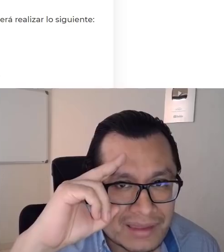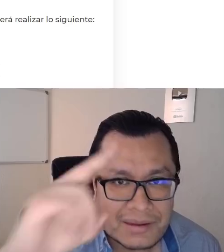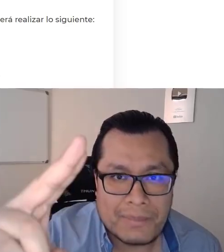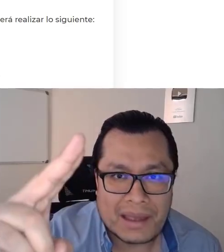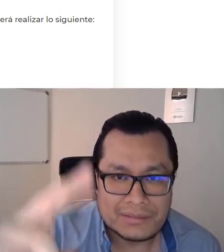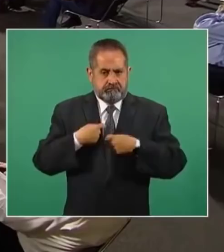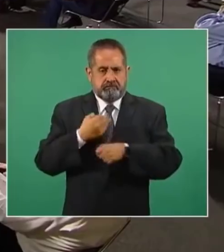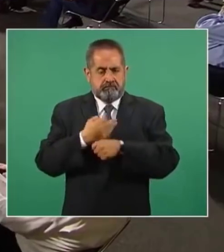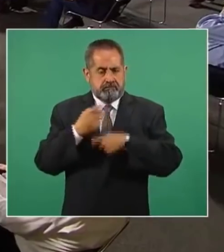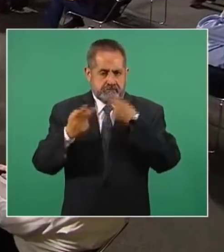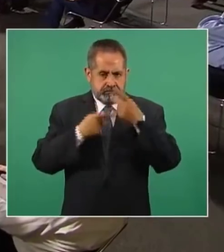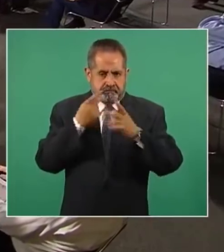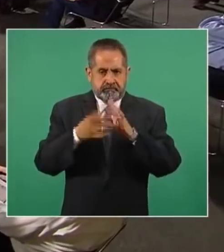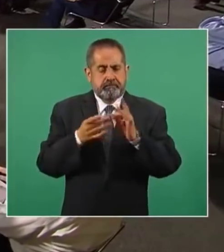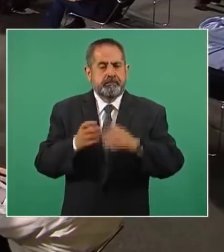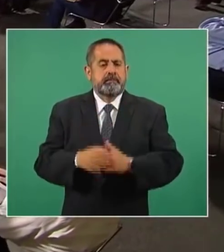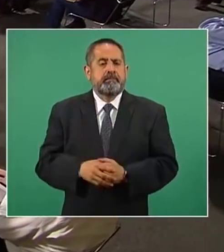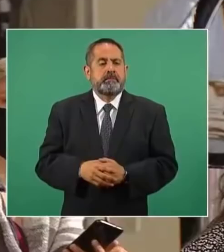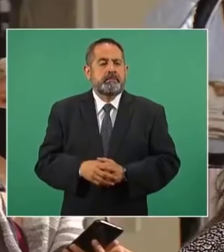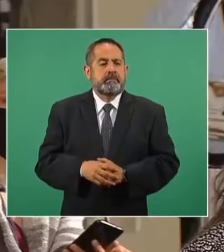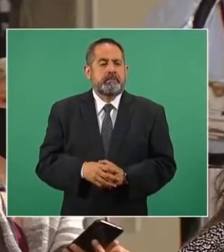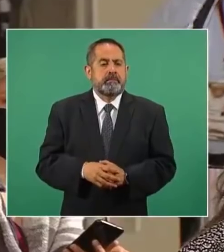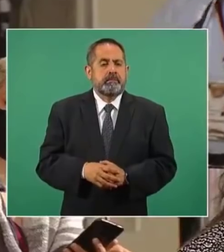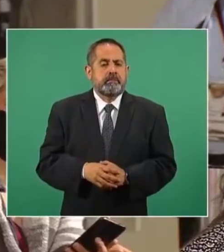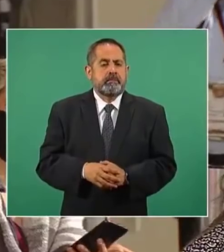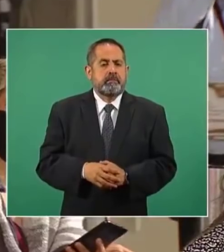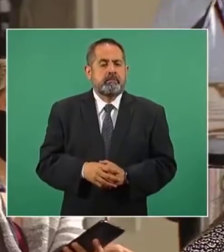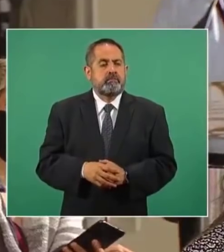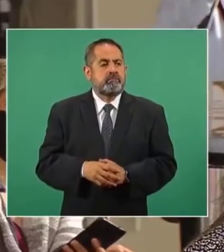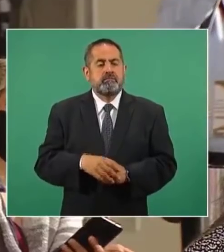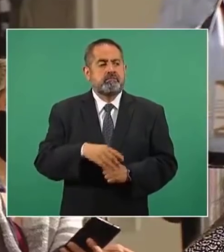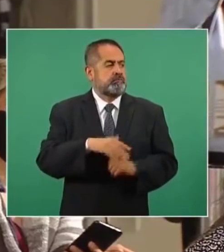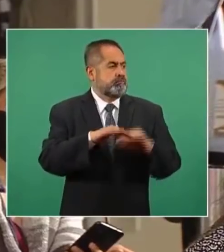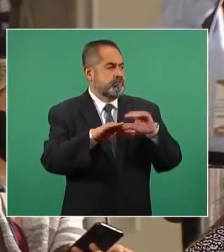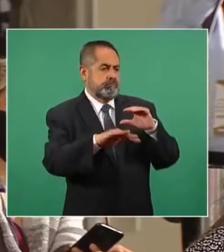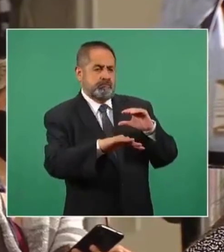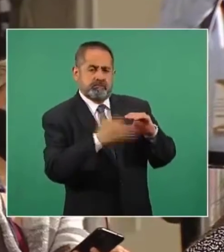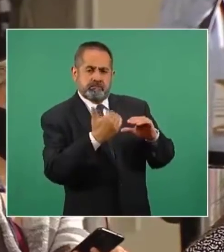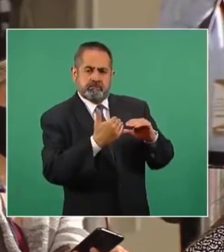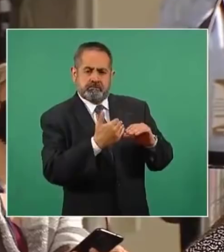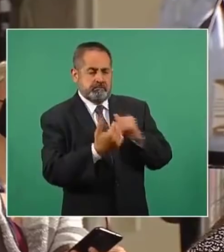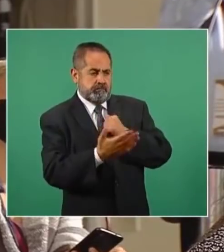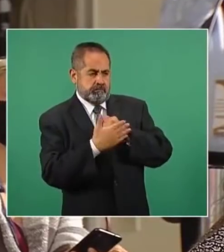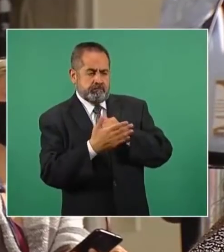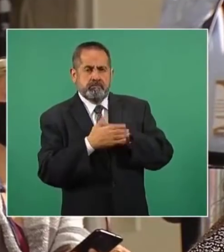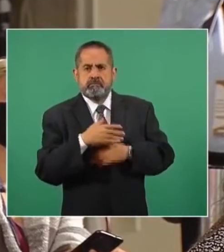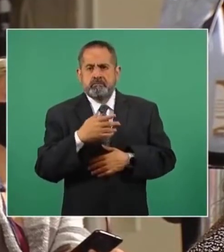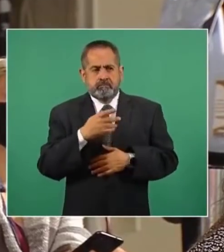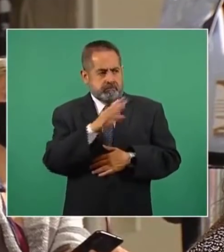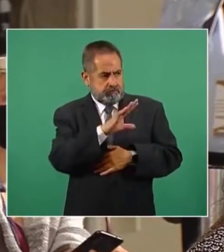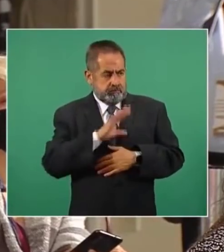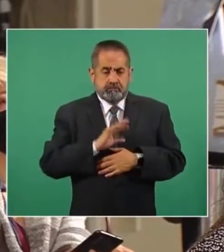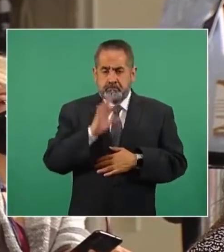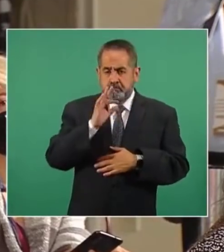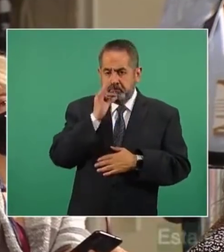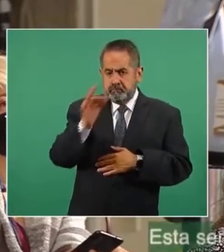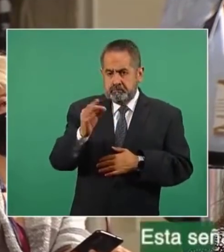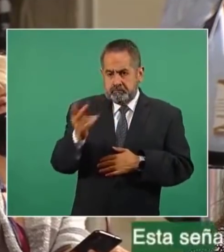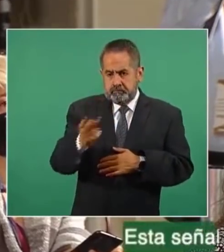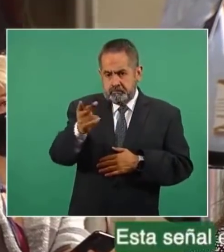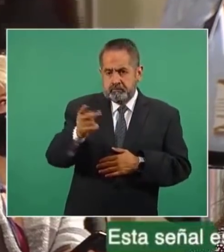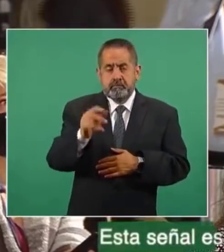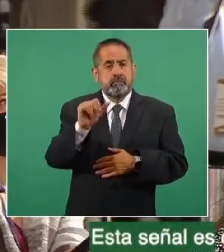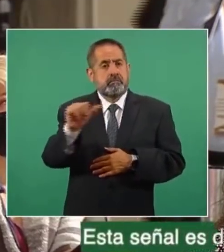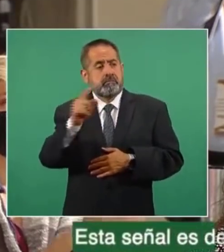madrugada bye quiero informarles sobre una denuncia que emisión en llegar para solicitarles su valiosa intervención la cual se trata de maestros